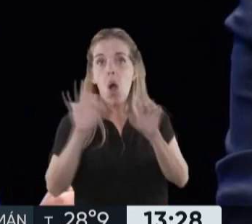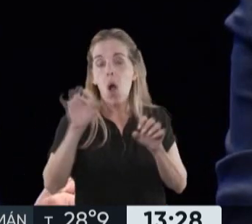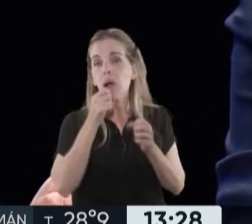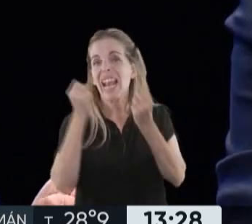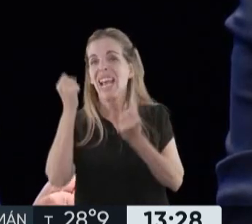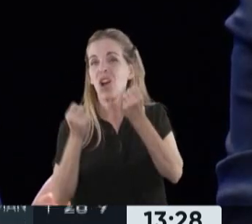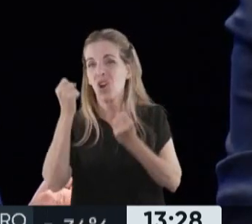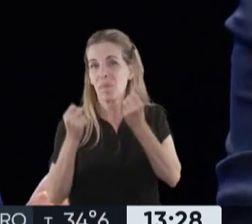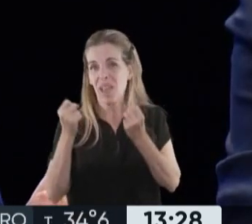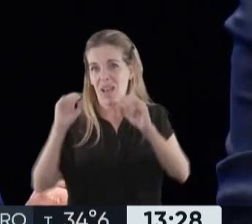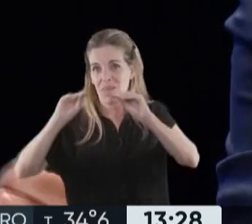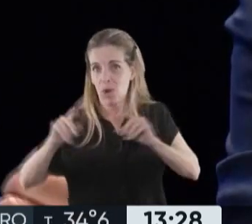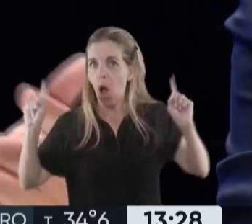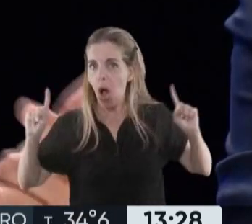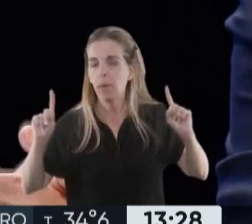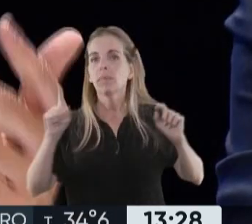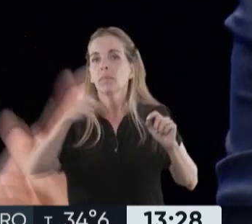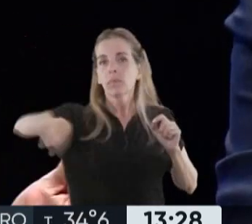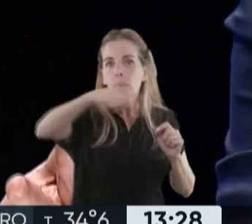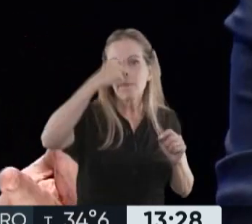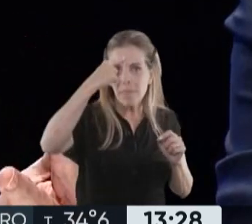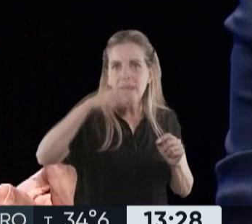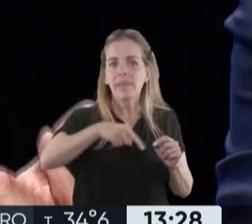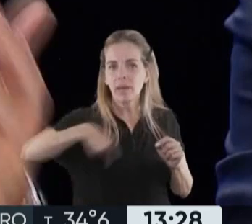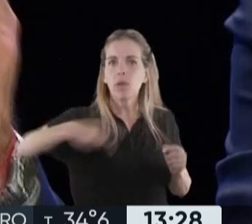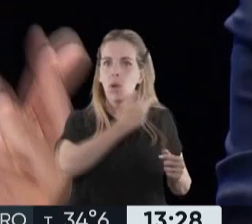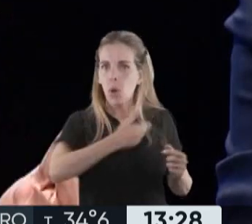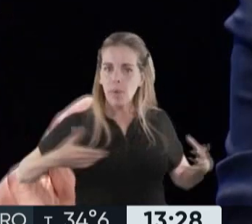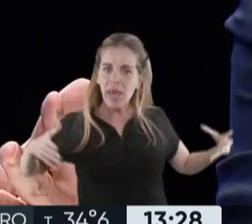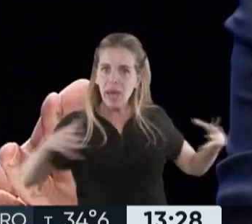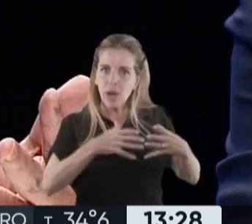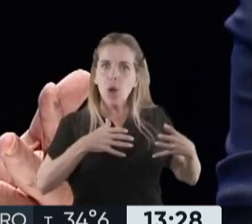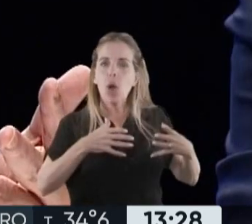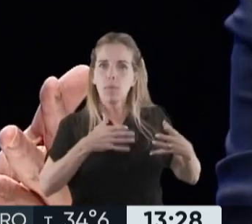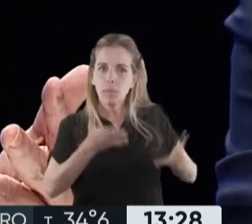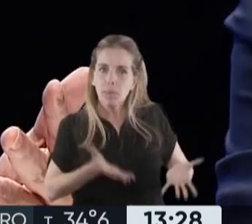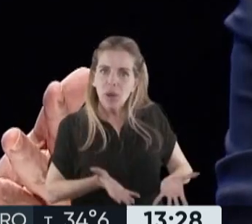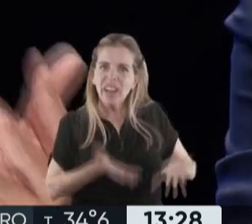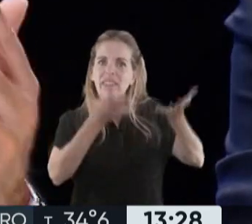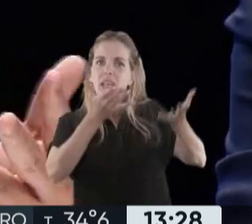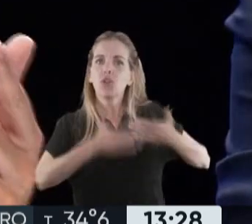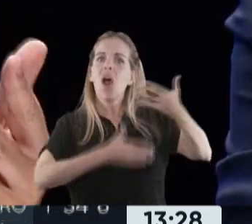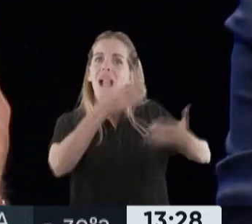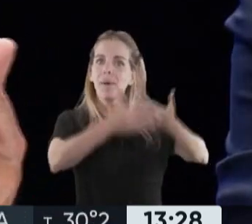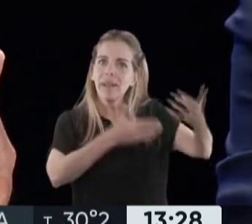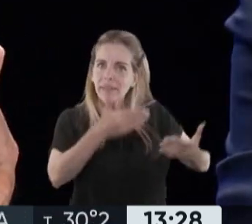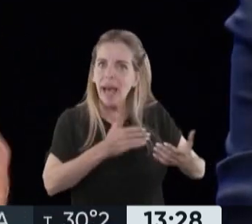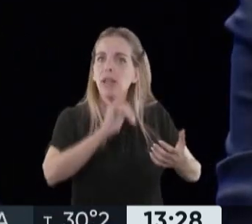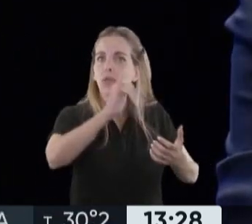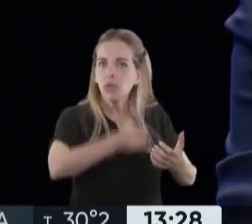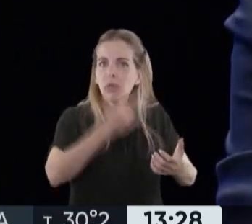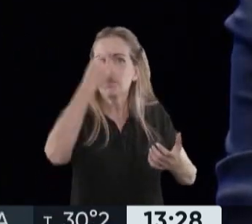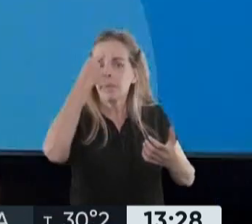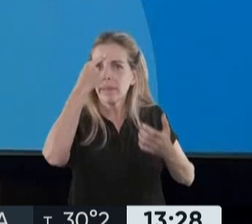economía. Esperen que sigamos creyendo y creciendo con criterios de